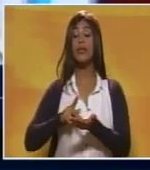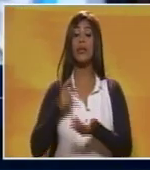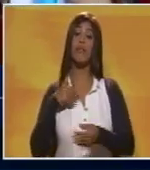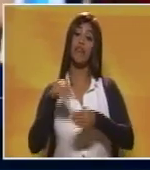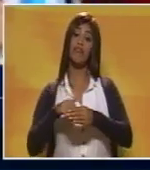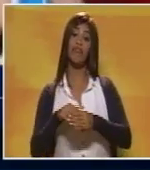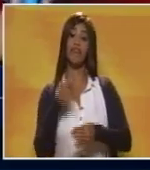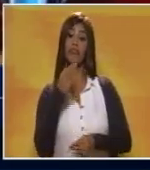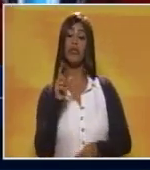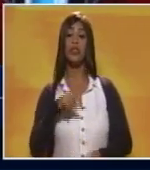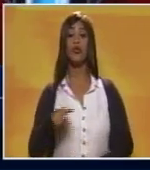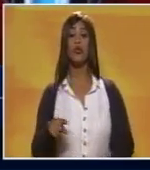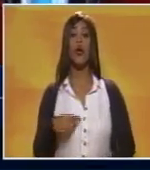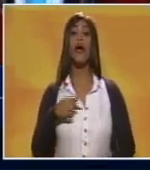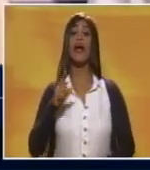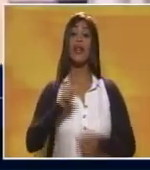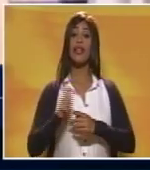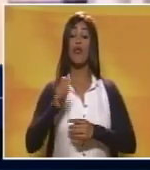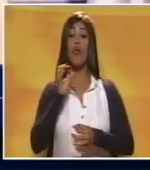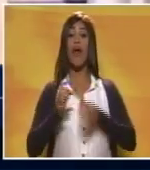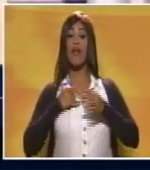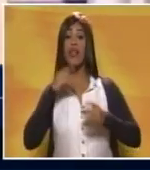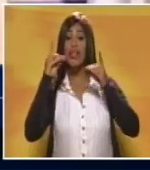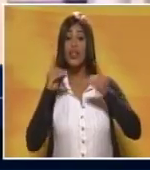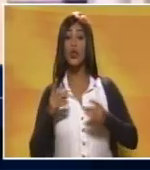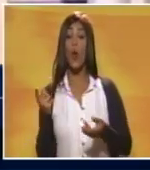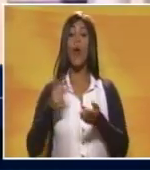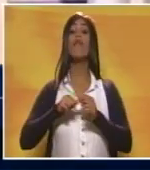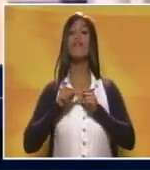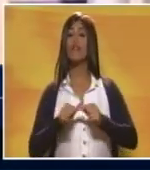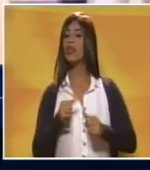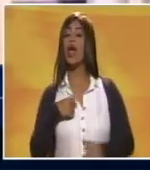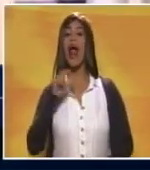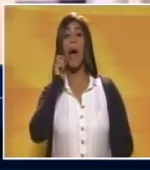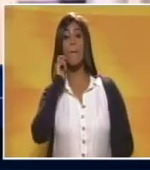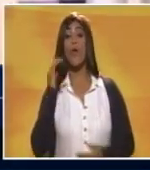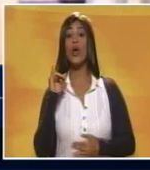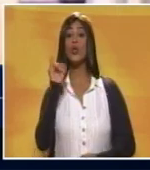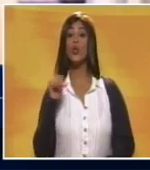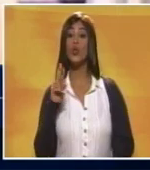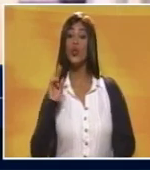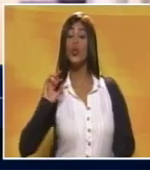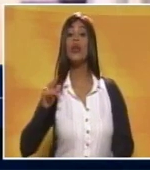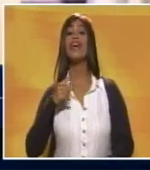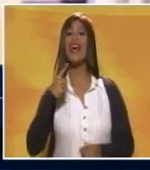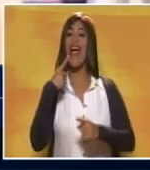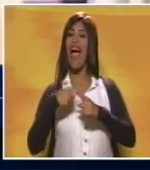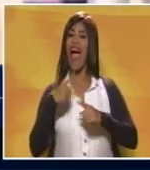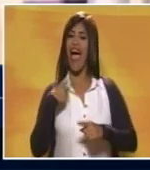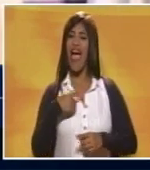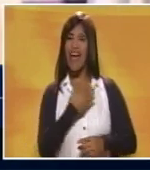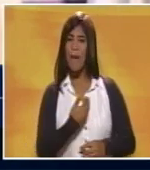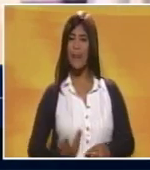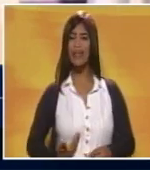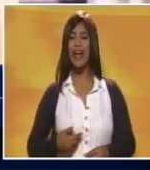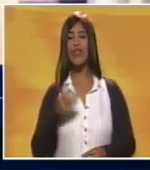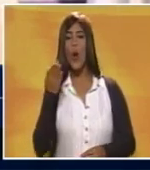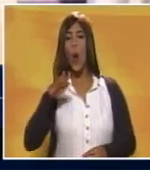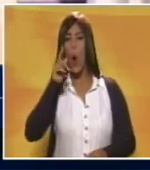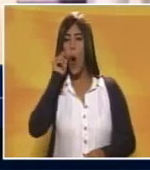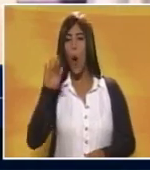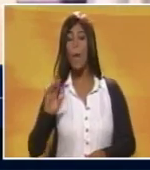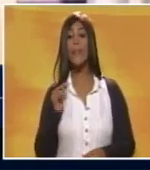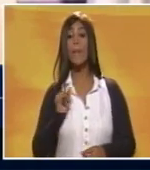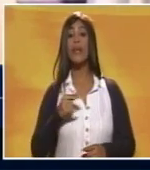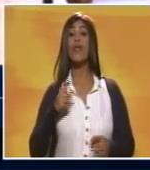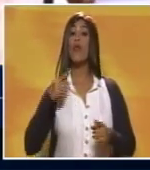tribunal aseveró que la decisión es definitiva, ya que Suri Ríos es la hija del fallecido presidente José Efraín Ríos Montt, quien